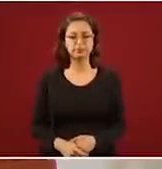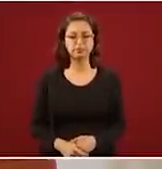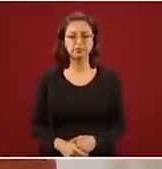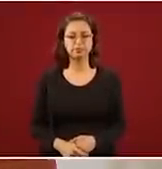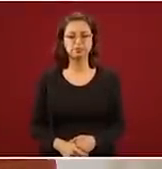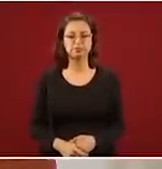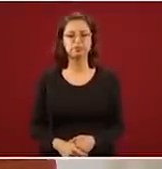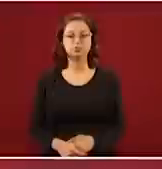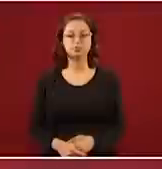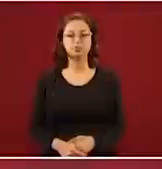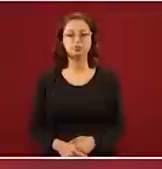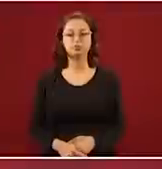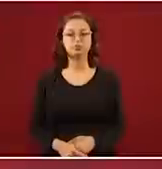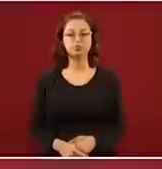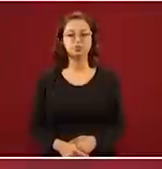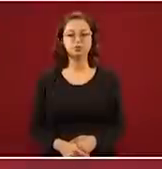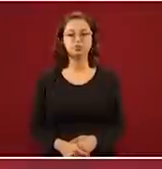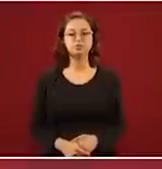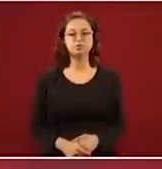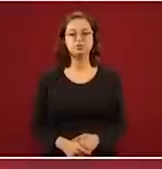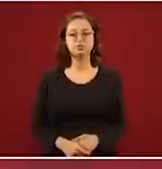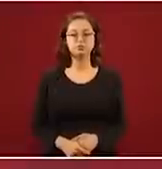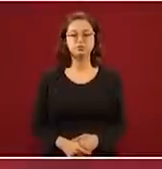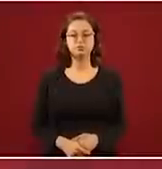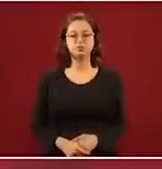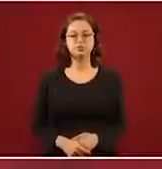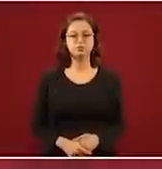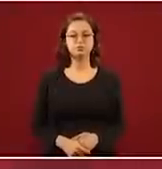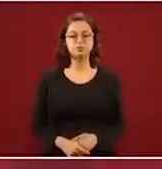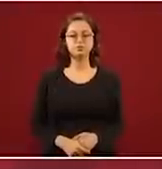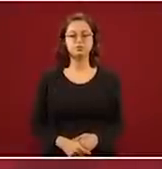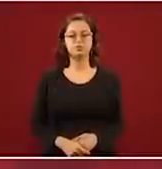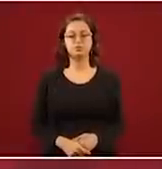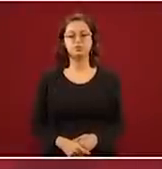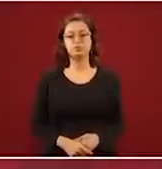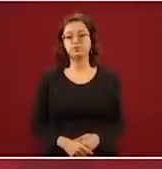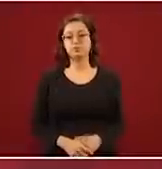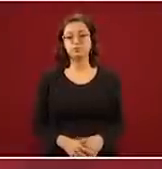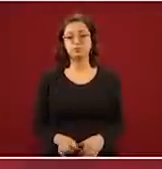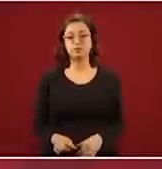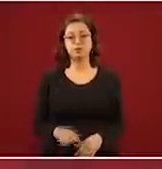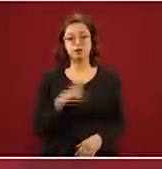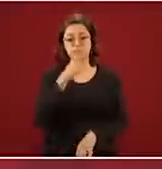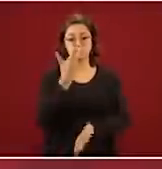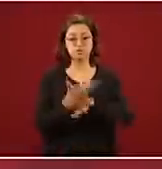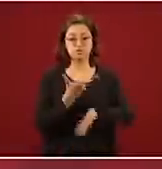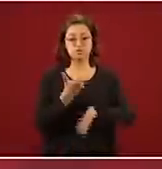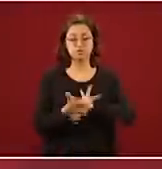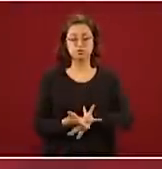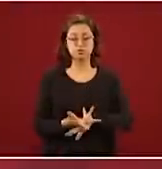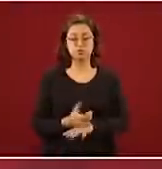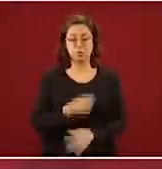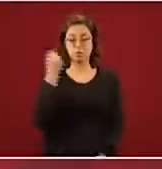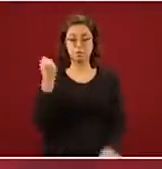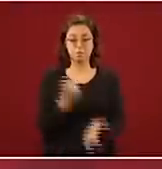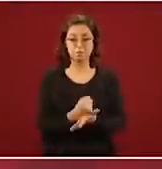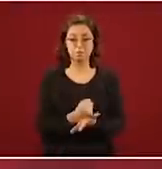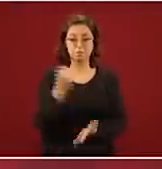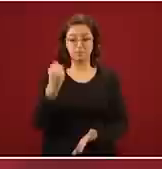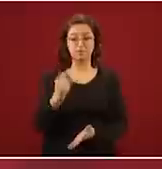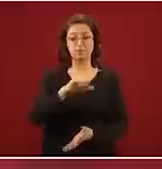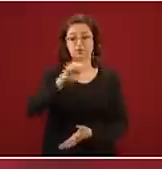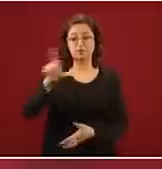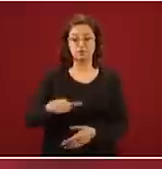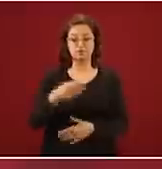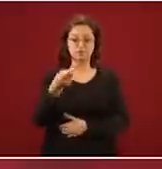Hoy ya se terminaría de aprobar en Estados Unidos y pasaría